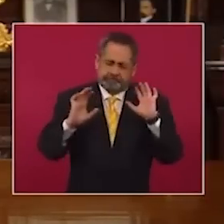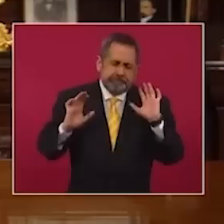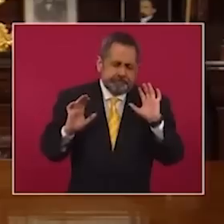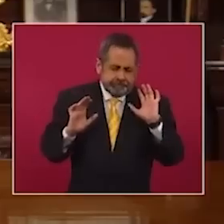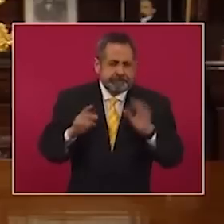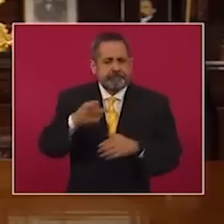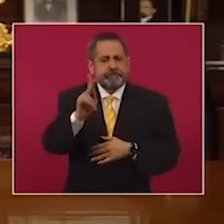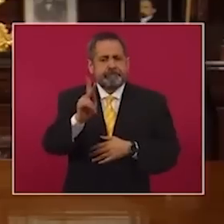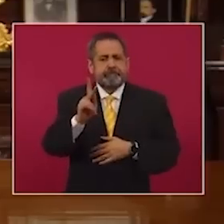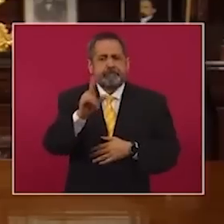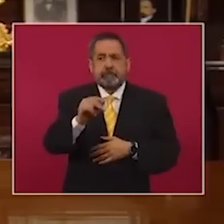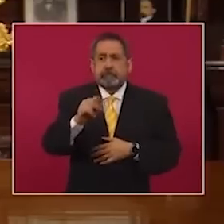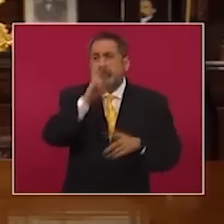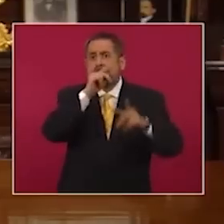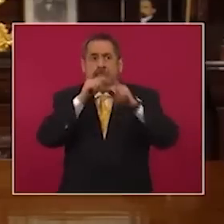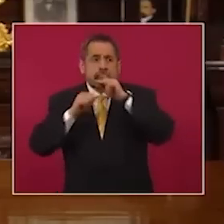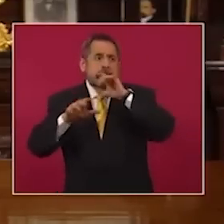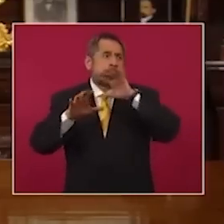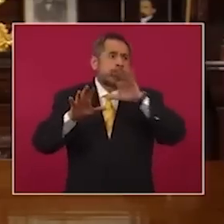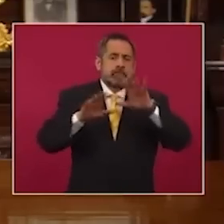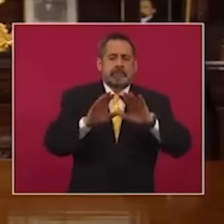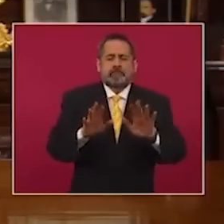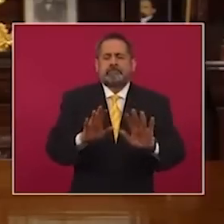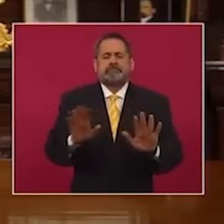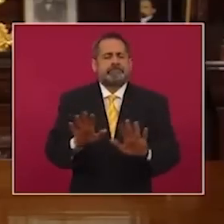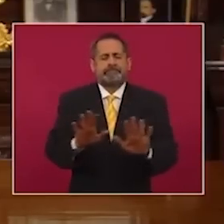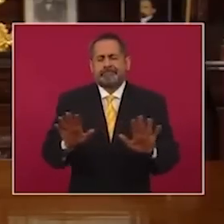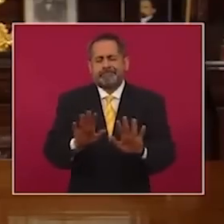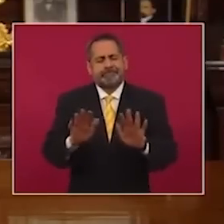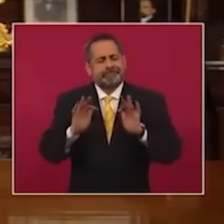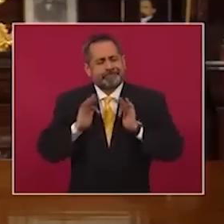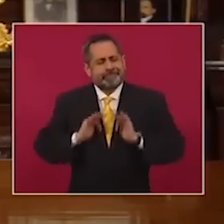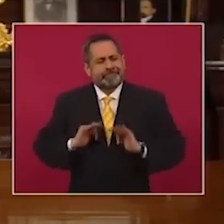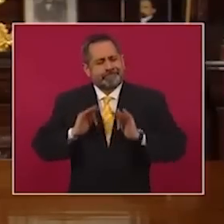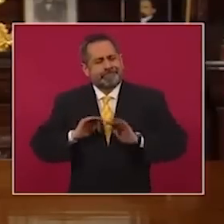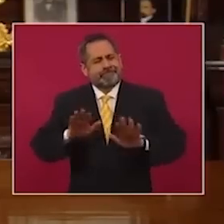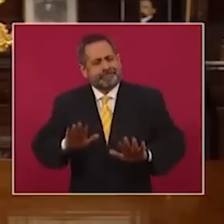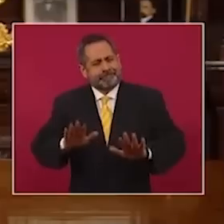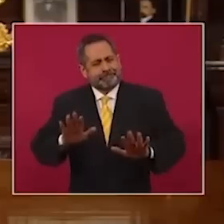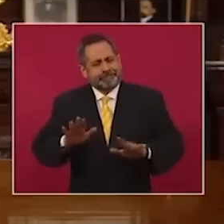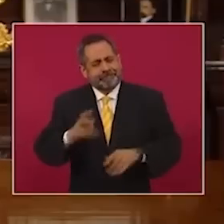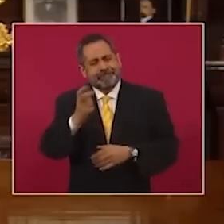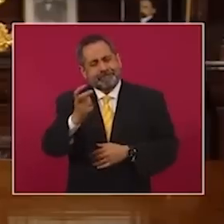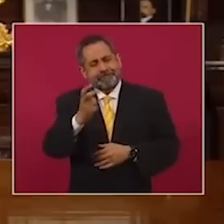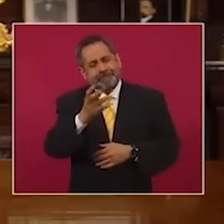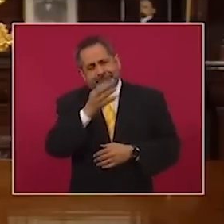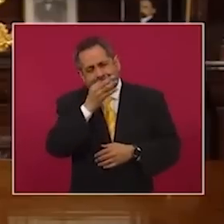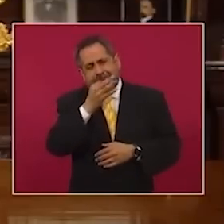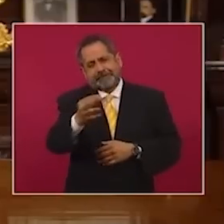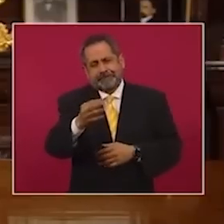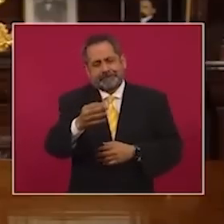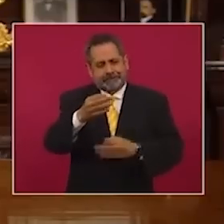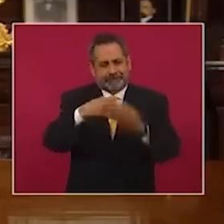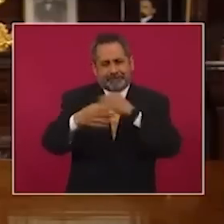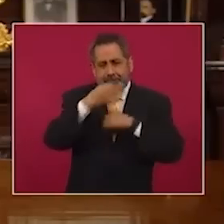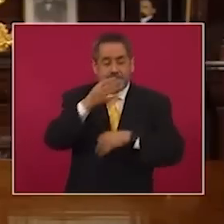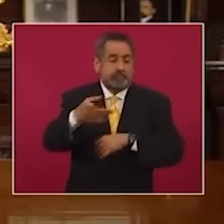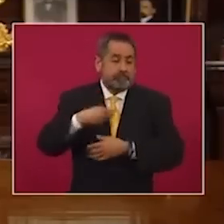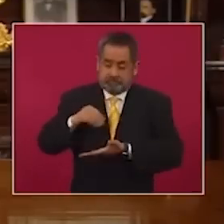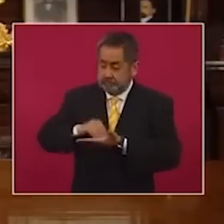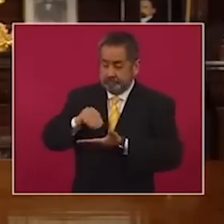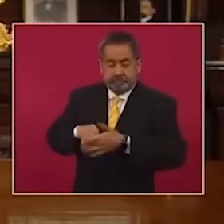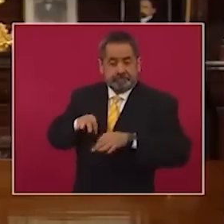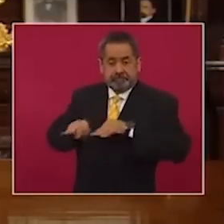no alarmarnos. Eso es lo que yo puedo decirles. Yo voy a seguir